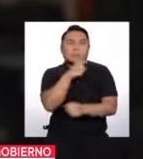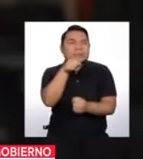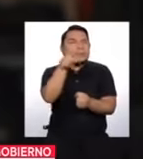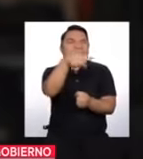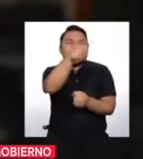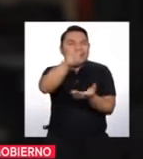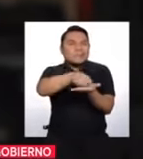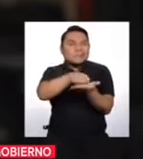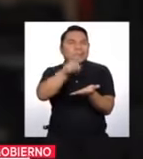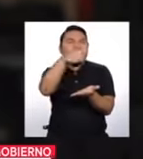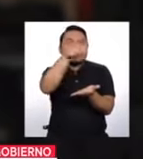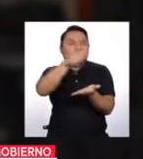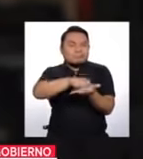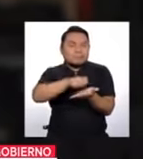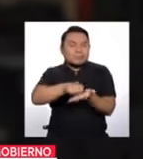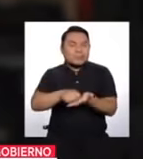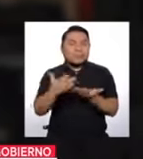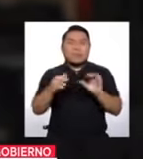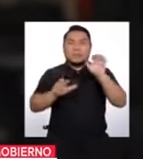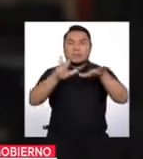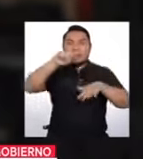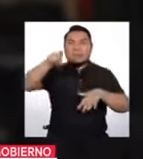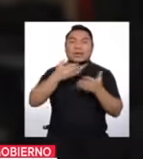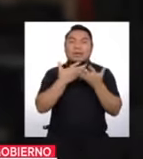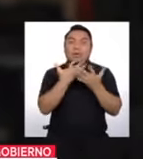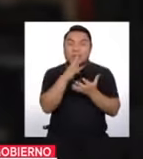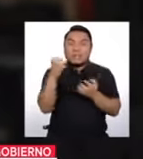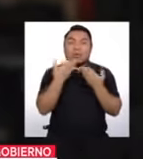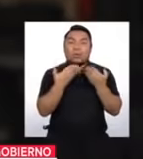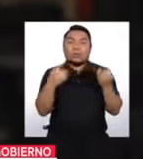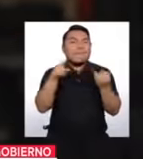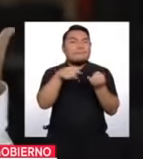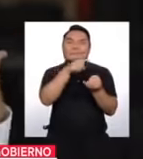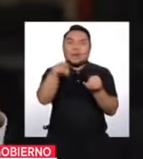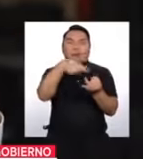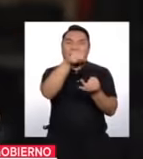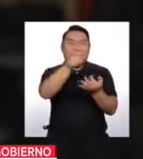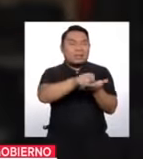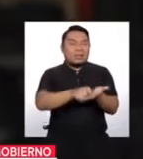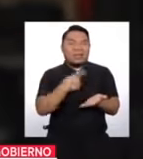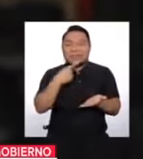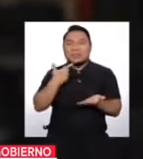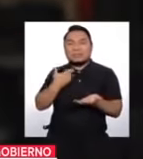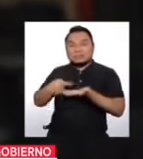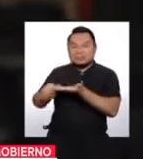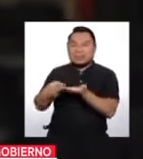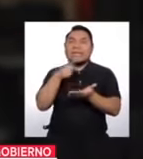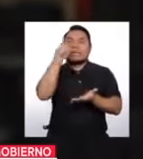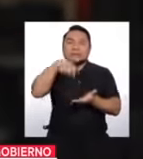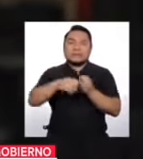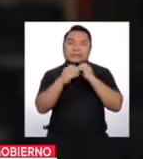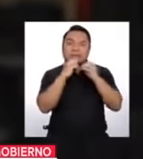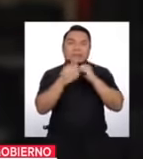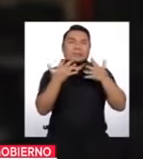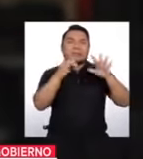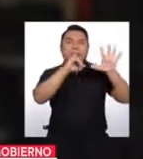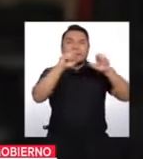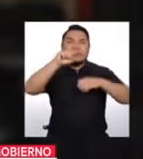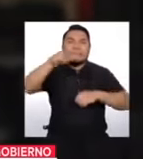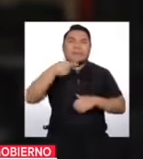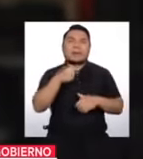Salud, contribuido con 13.500 piezas adicionales a las que ya habíamos enviado anteriormente, que suman unas